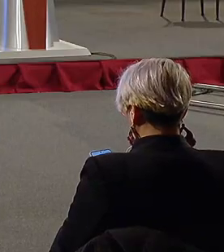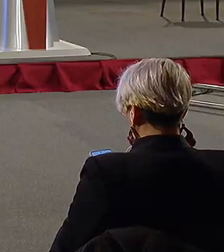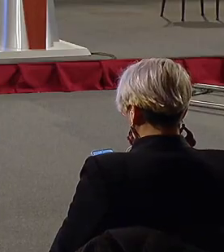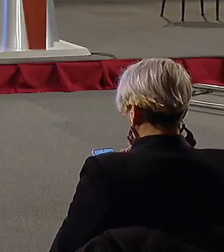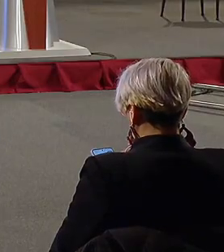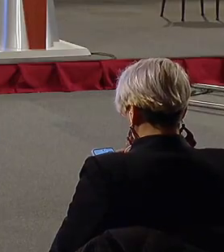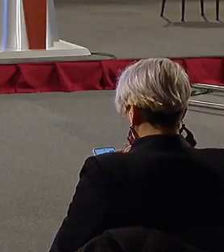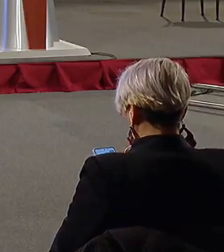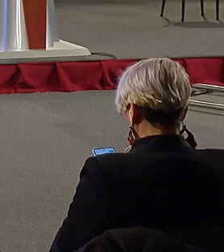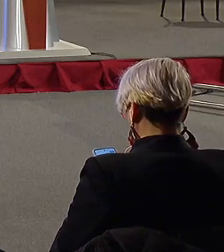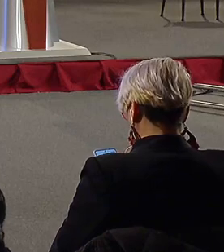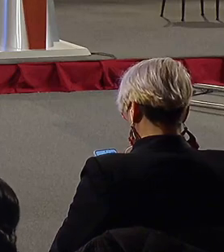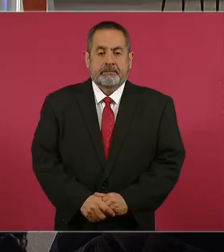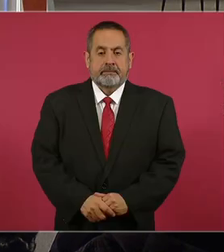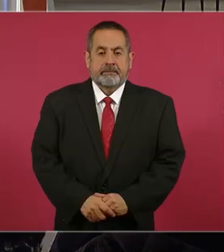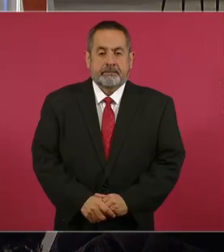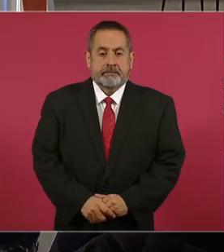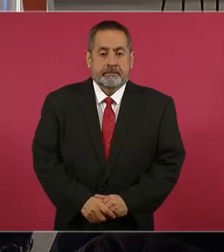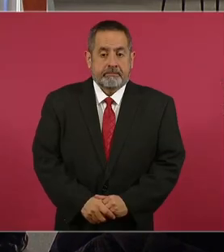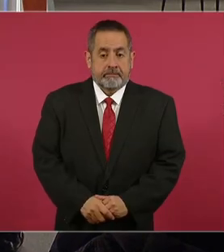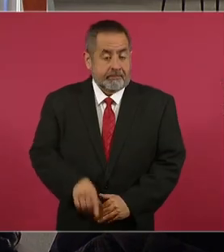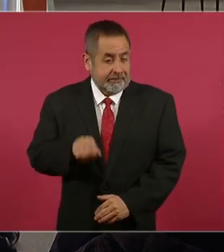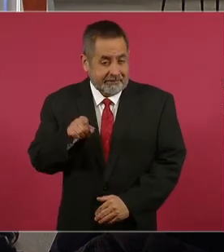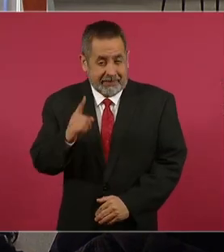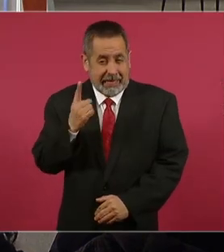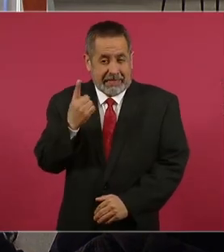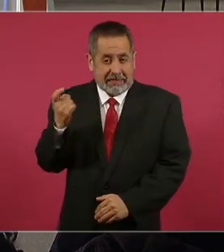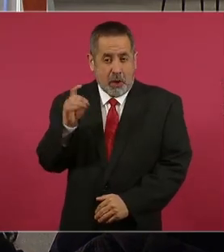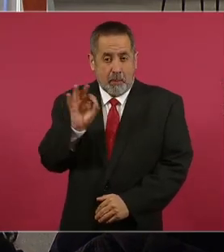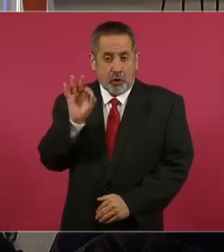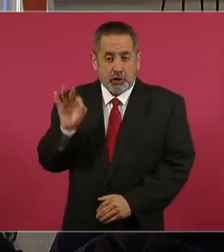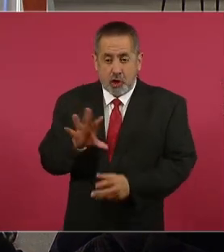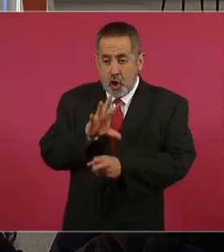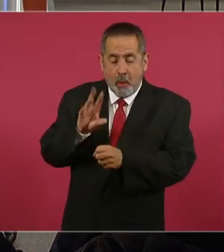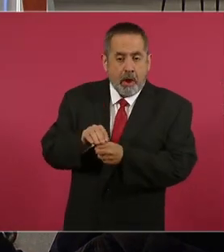el 100% del programa de entrega